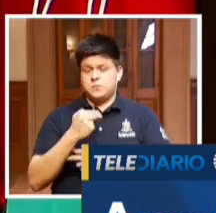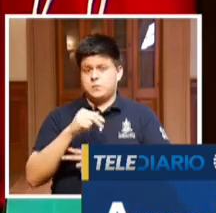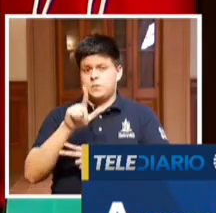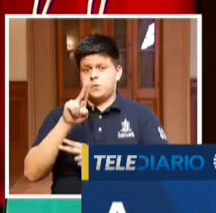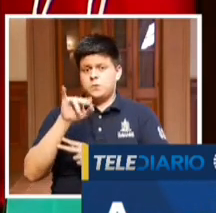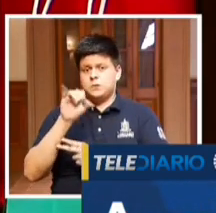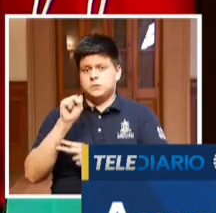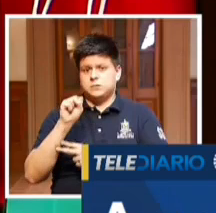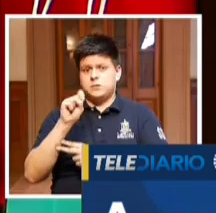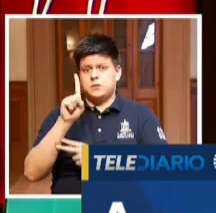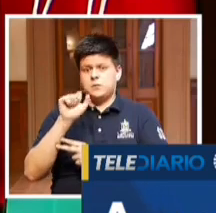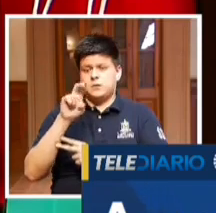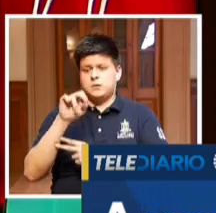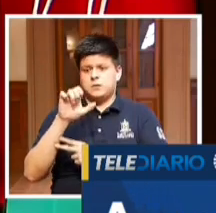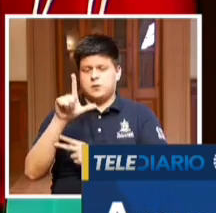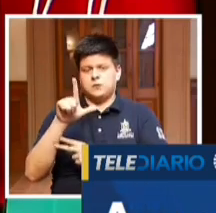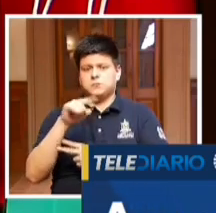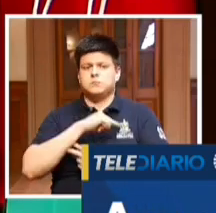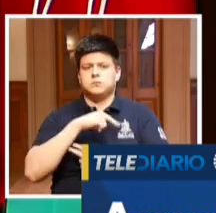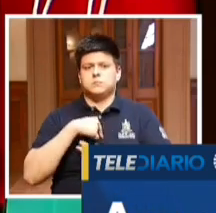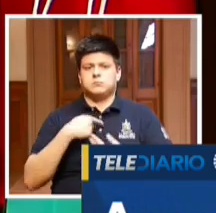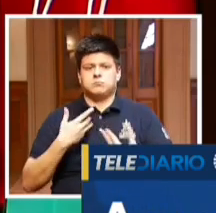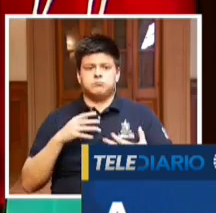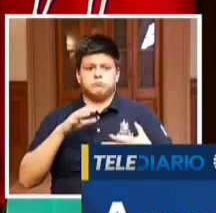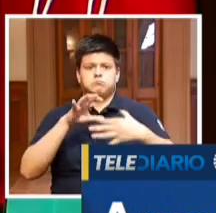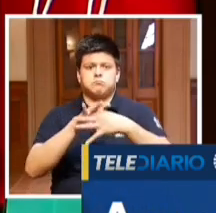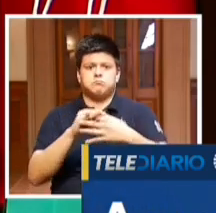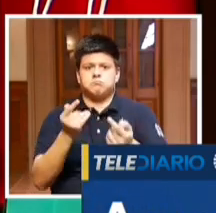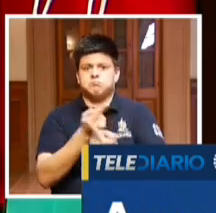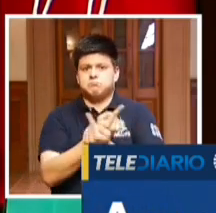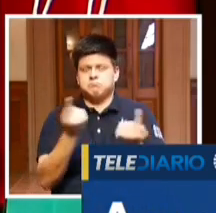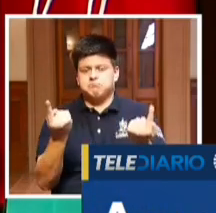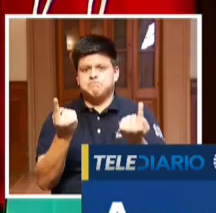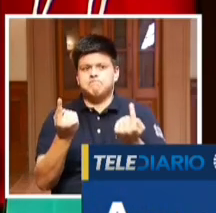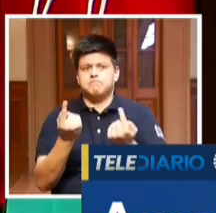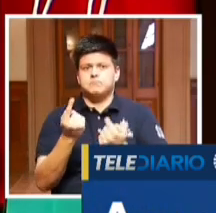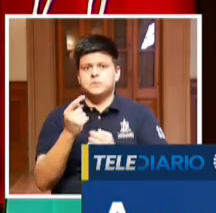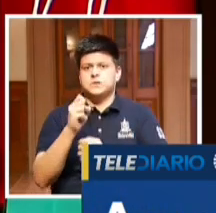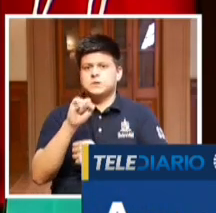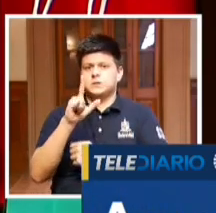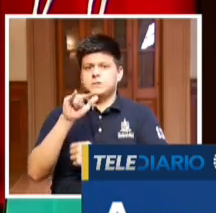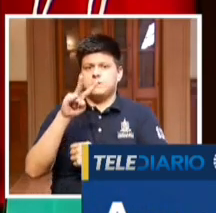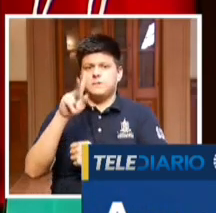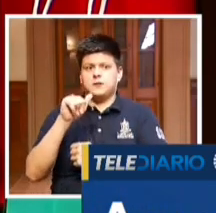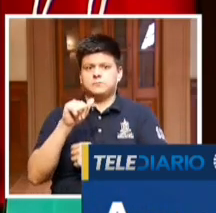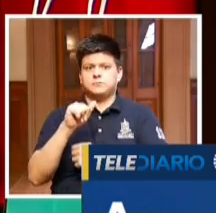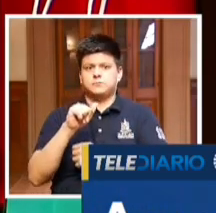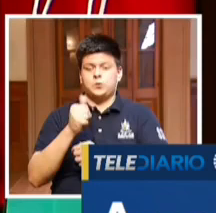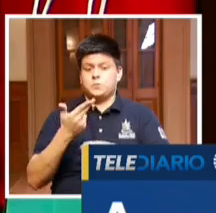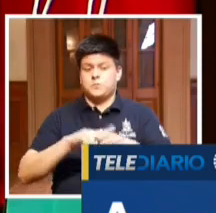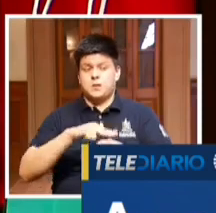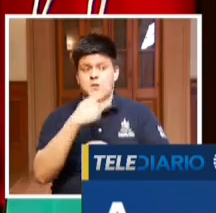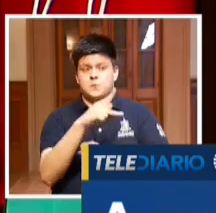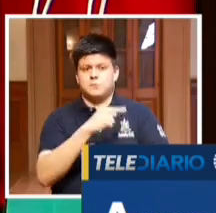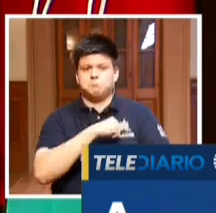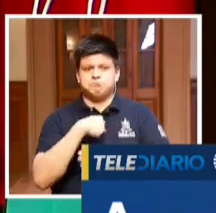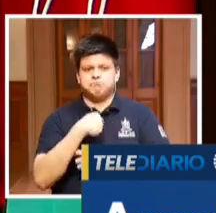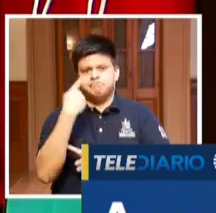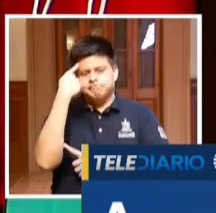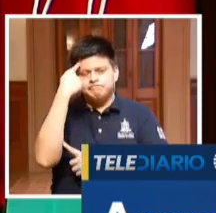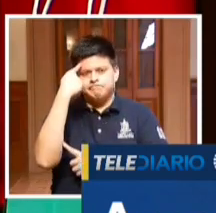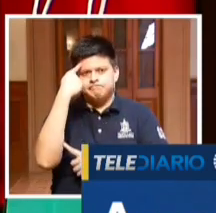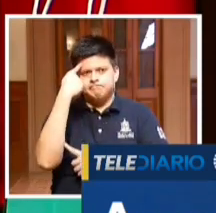y a Daniel, pues estamos con ustedes, muchachos. Silvia, tu hospital te va a extrañar, te vamos a